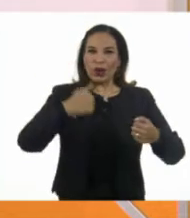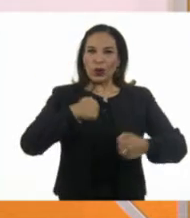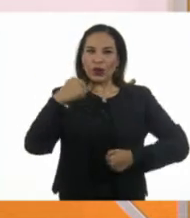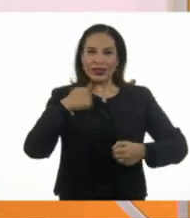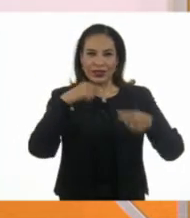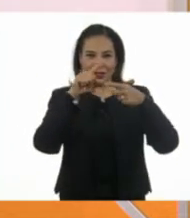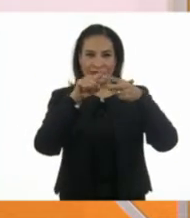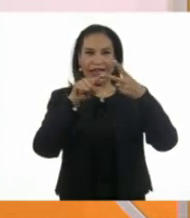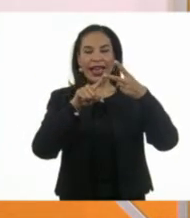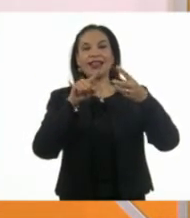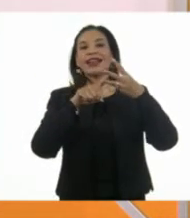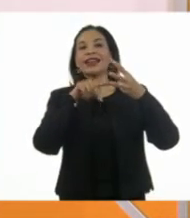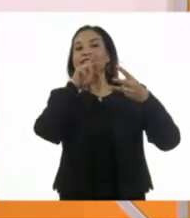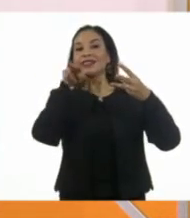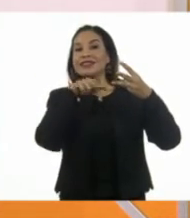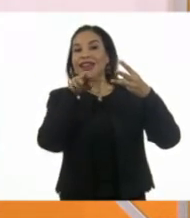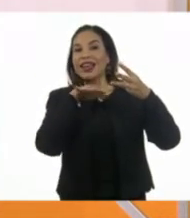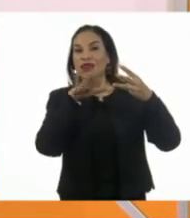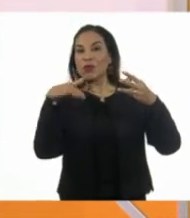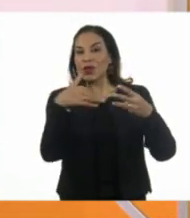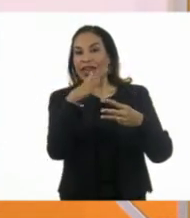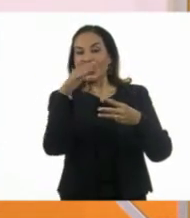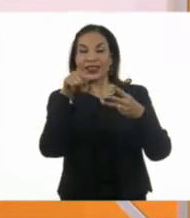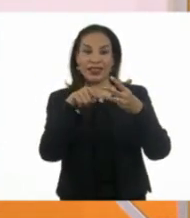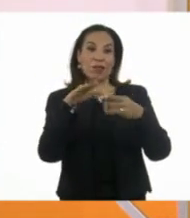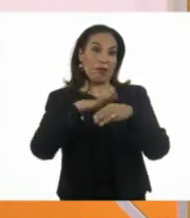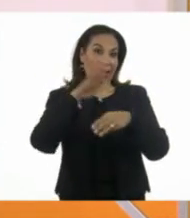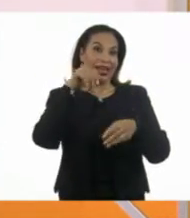serpiente. Son los que tienen más letras.